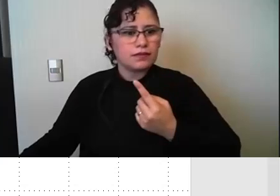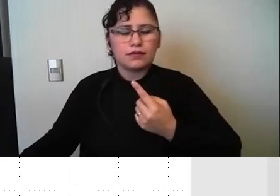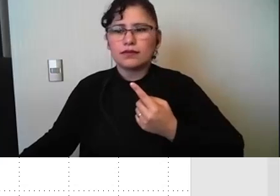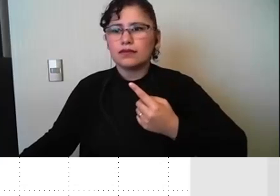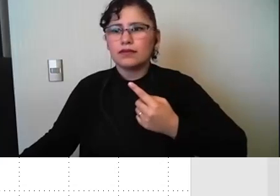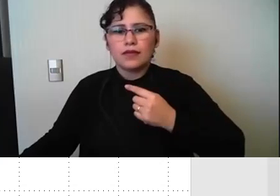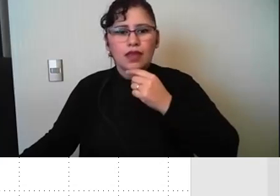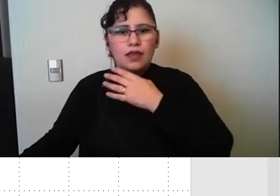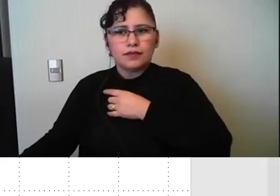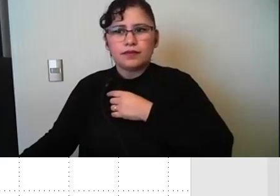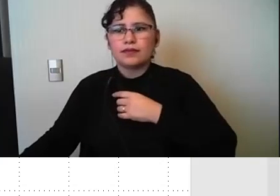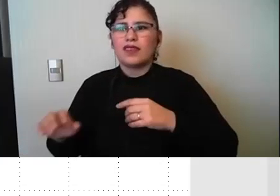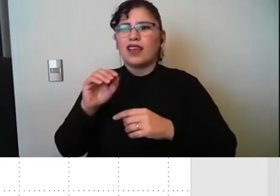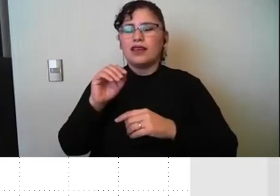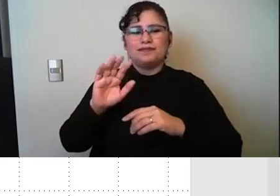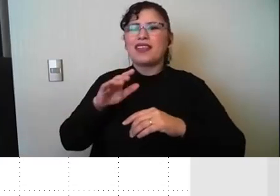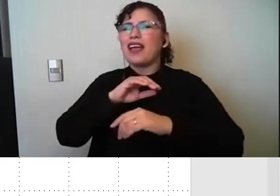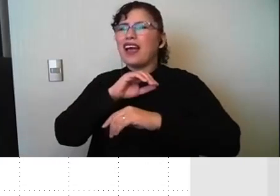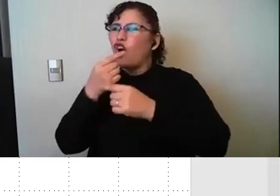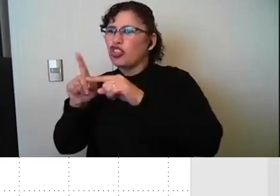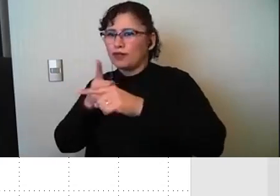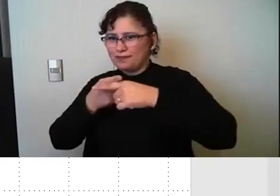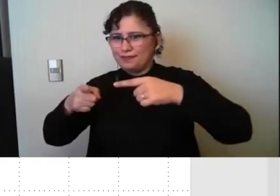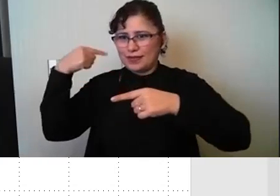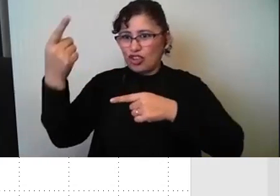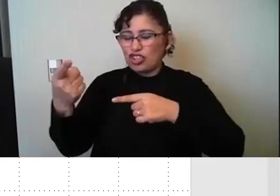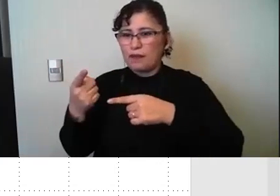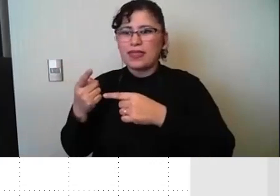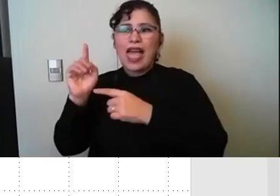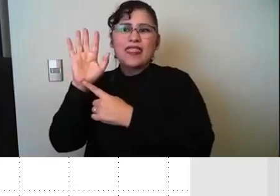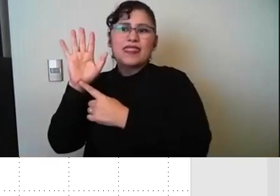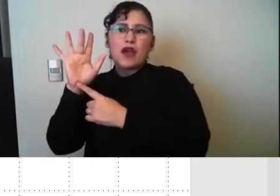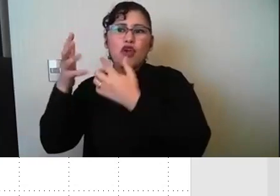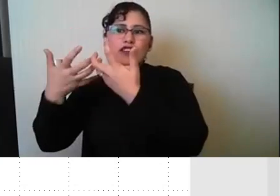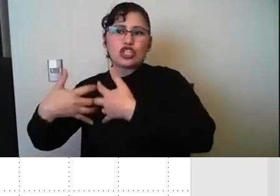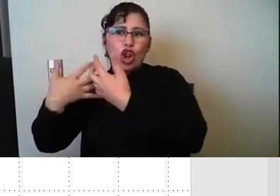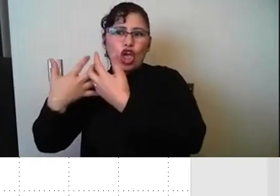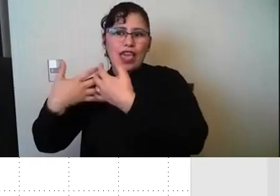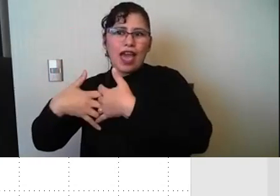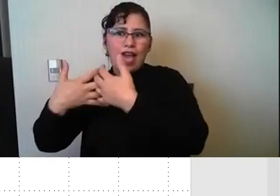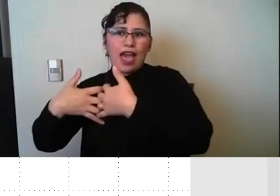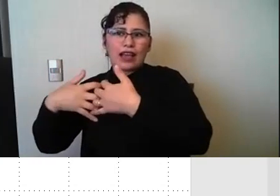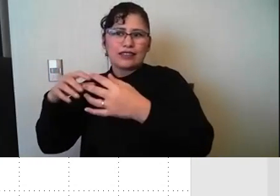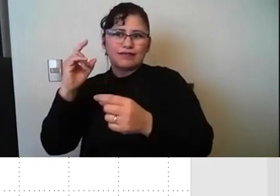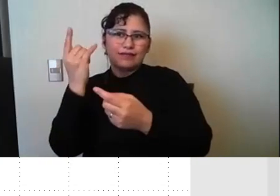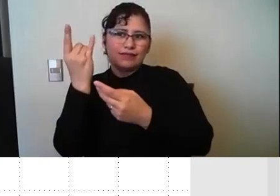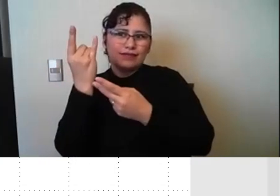neurotransmisores. Recuerden que es en neurofisiología, digamos, lo que trata esta